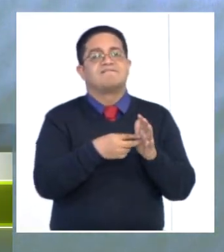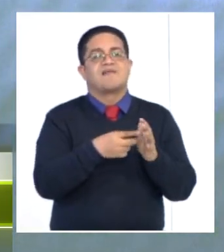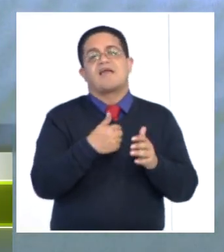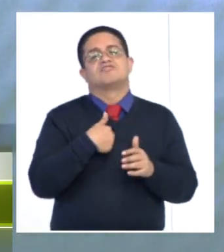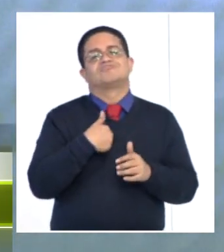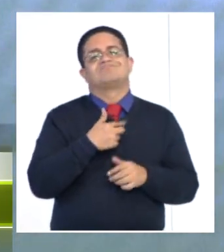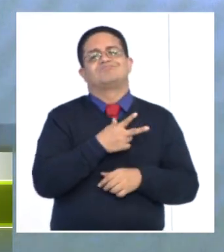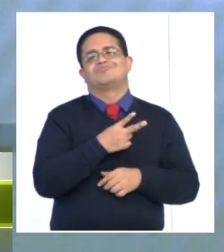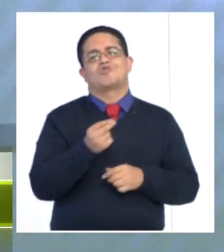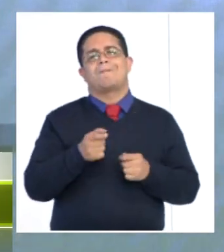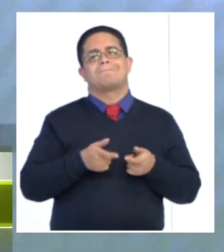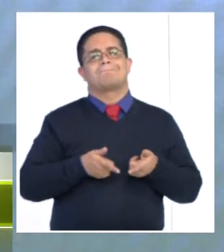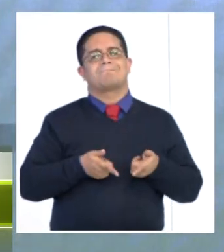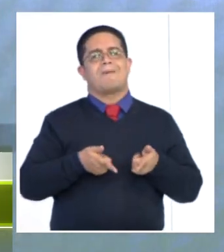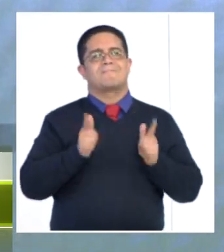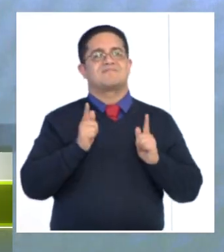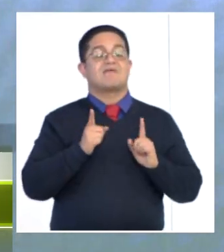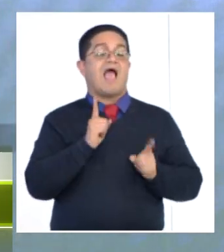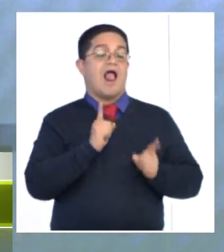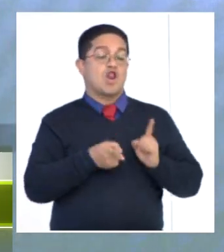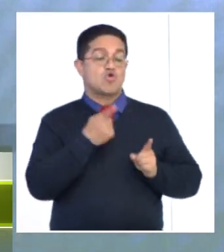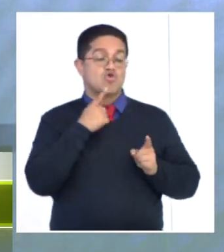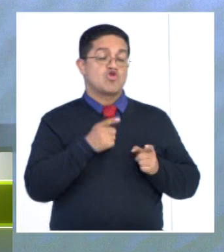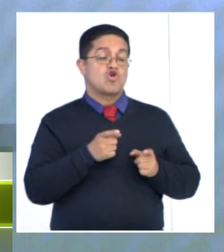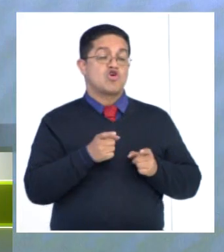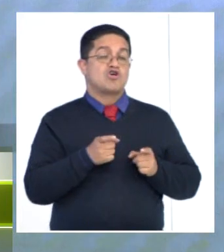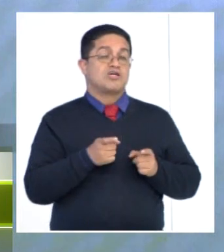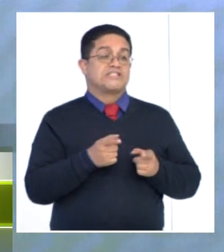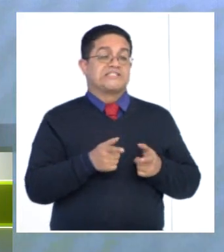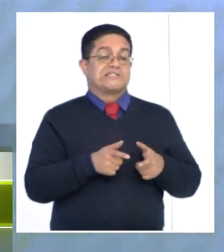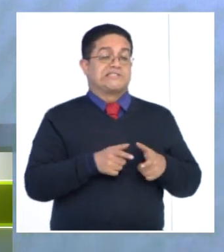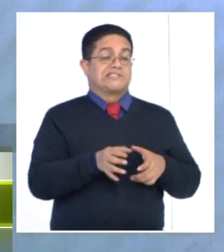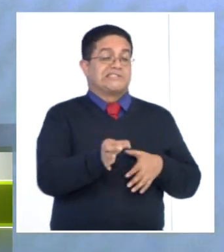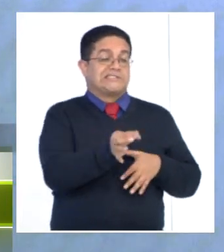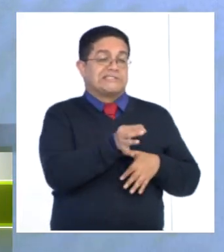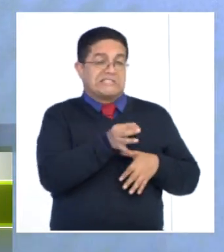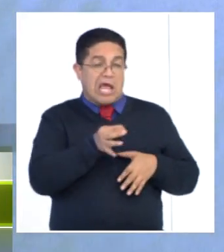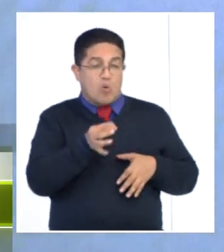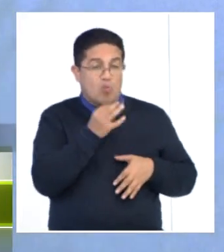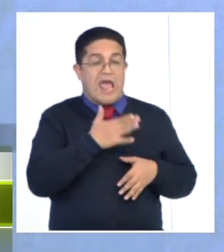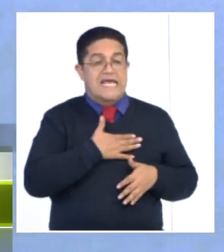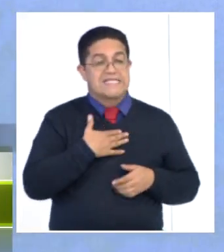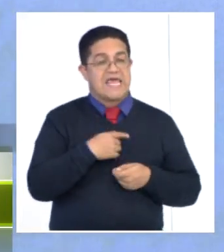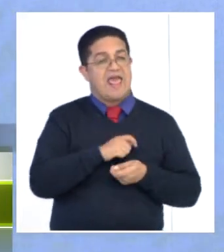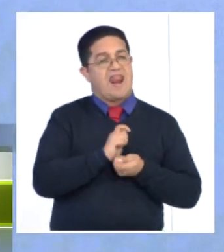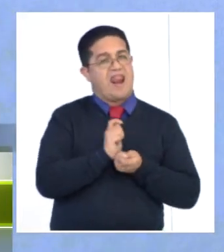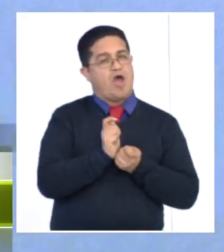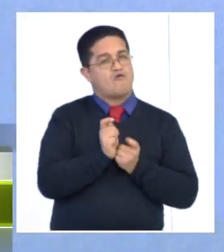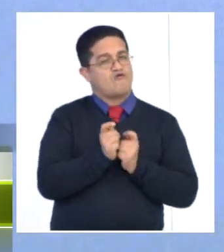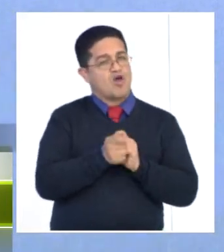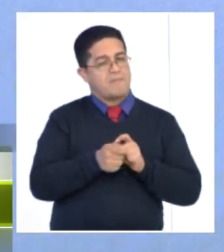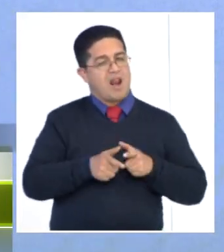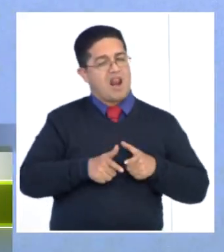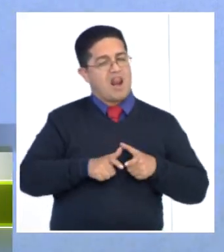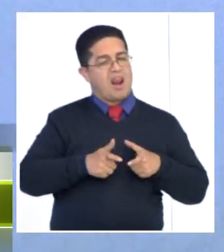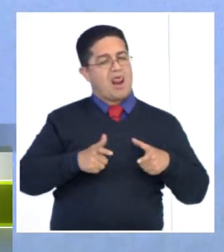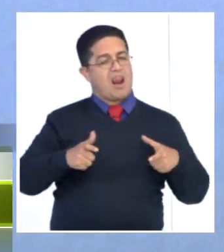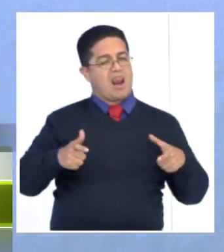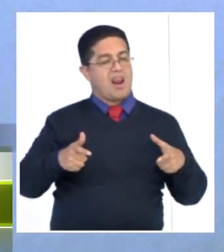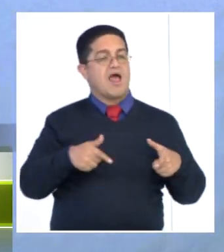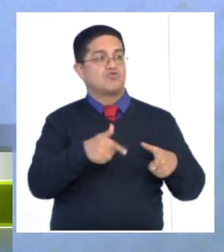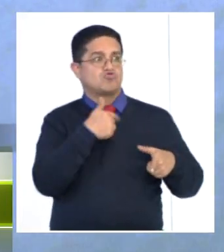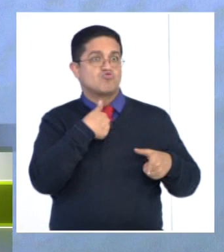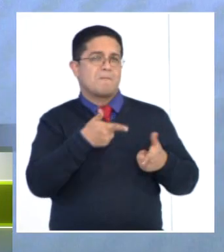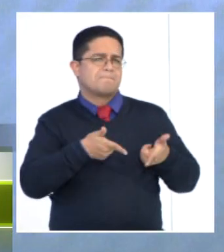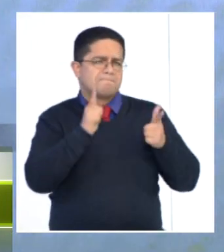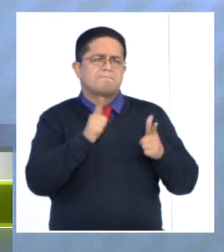propicio a alguna célula maligna que esté por allí, que se quiera transformar. No le des el ambiente propicio.